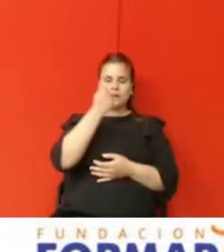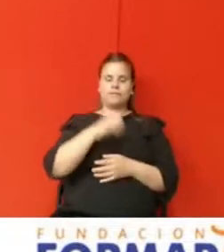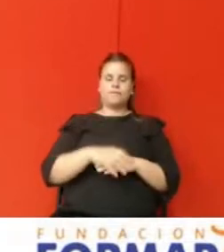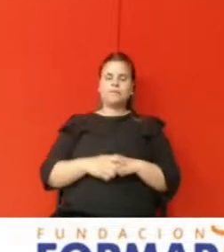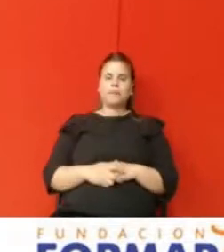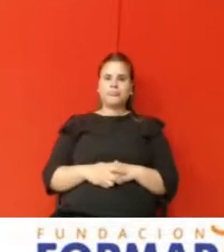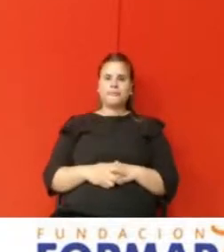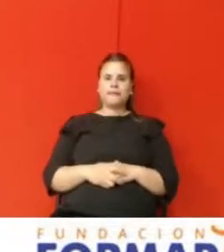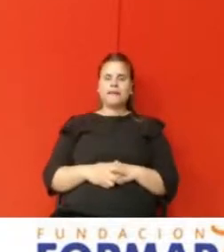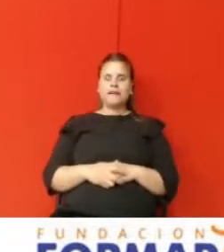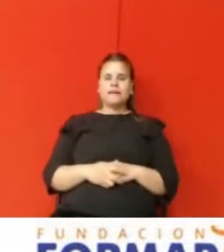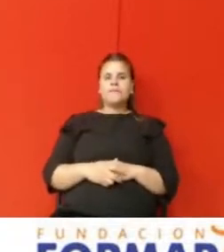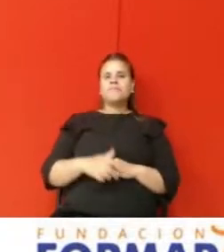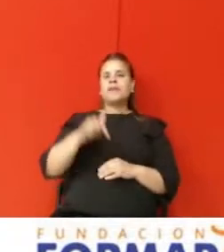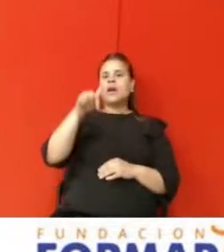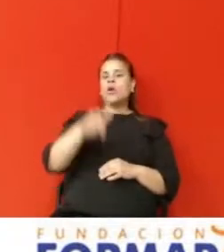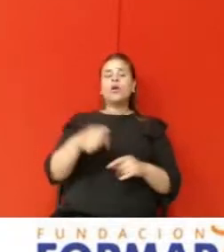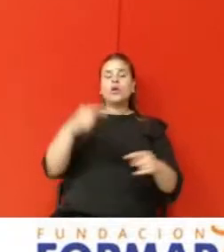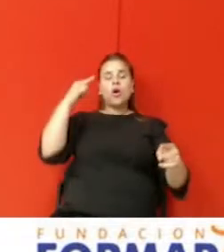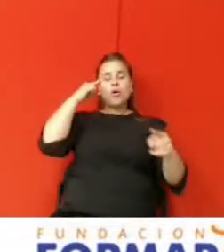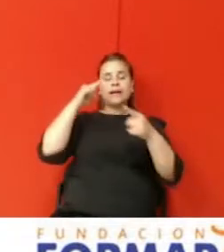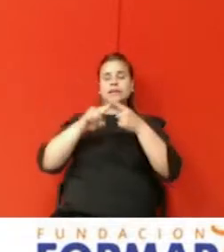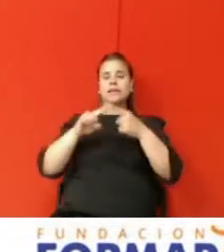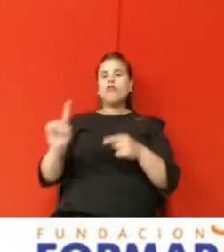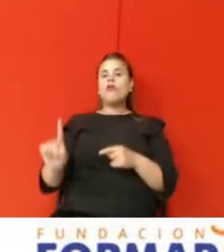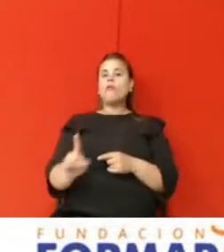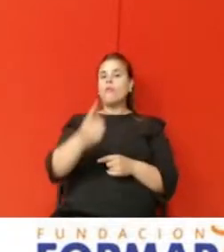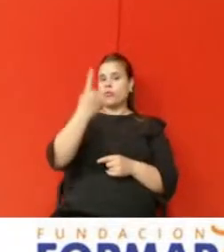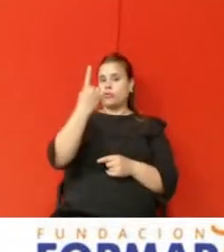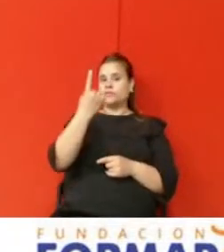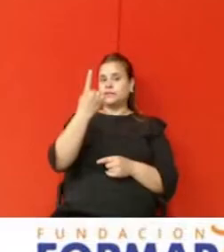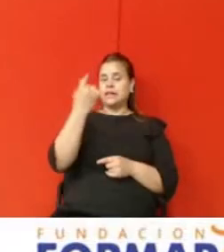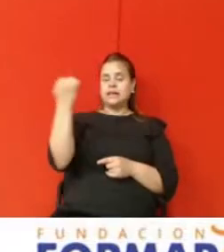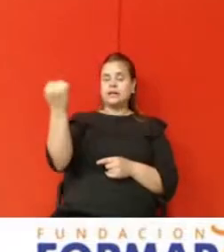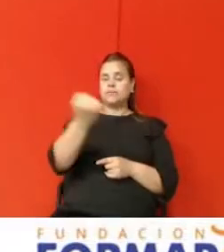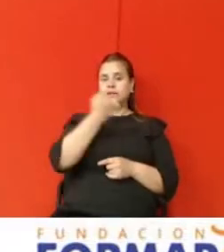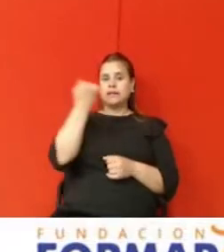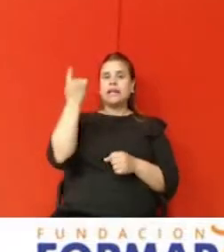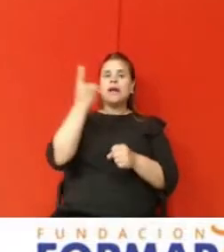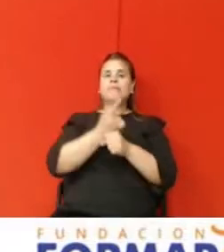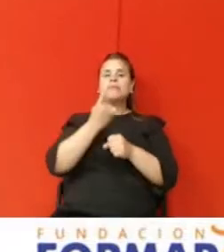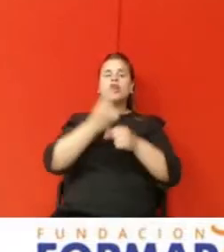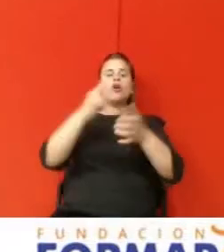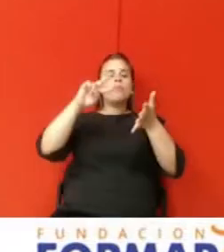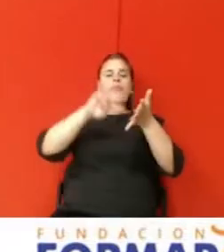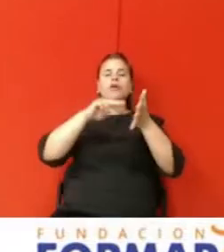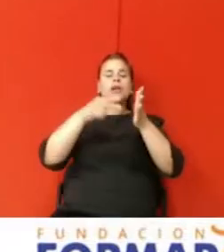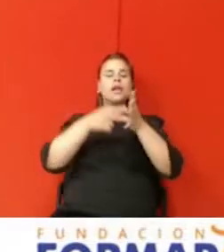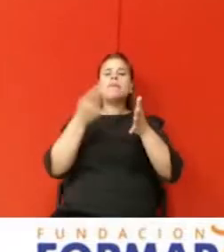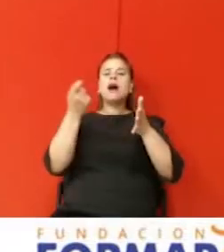Tenemos que tener como un único objetivo el diagnóstico de cuál es la problemática y debe